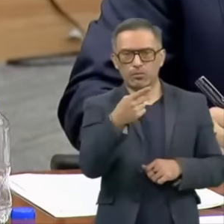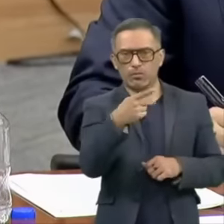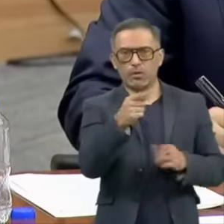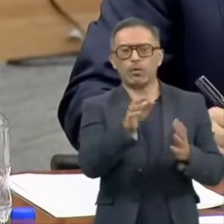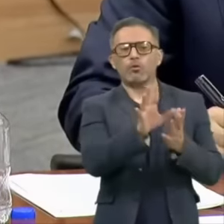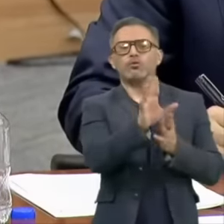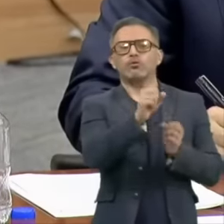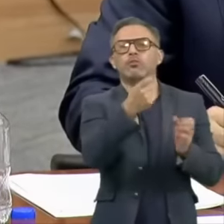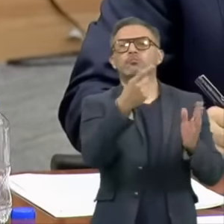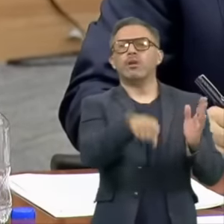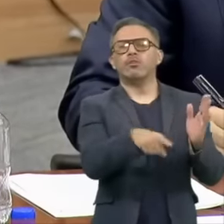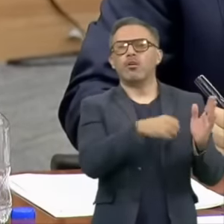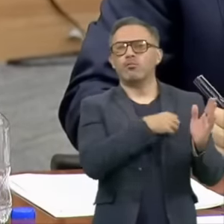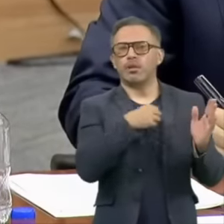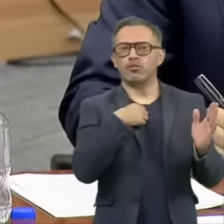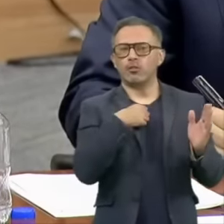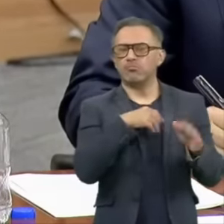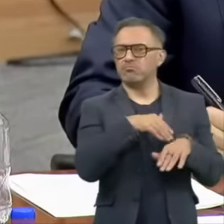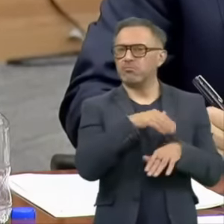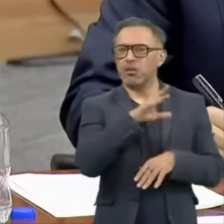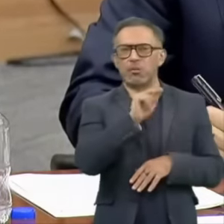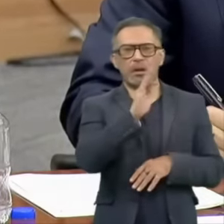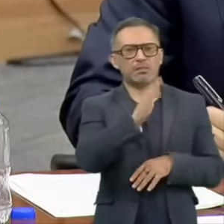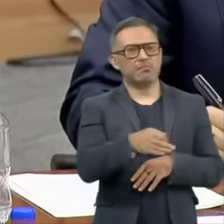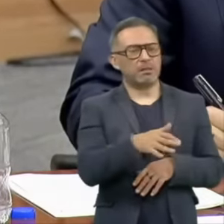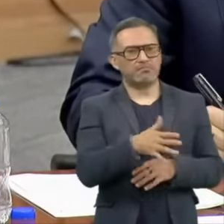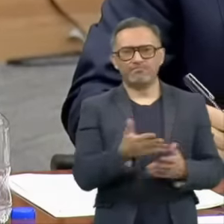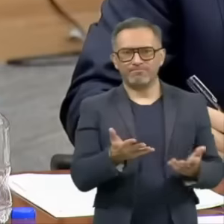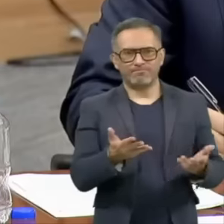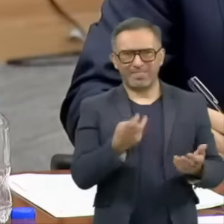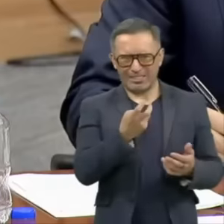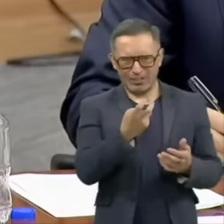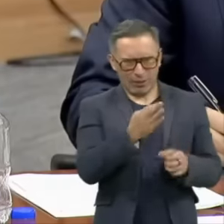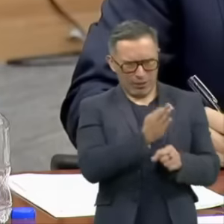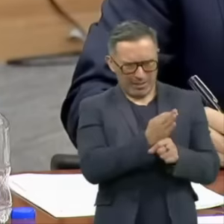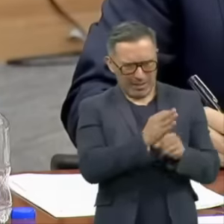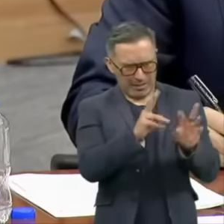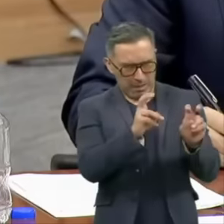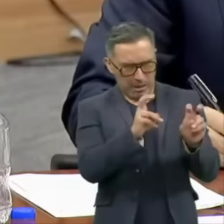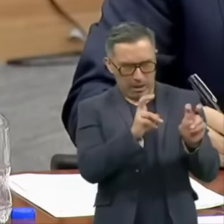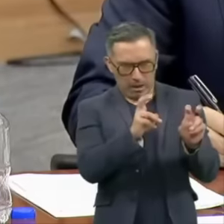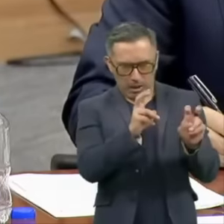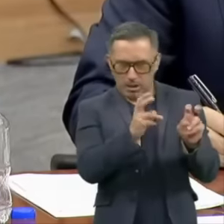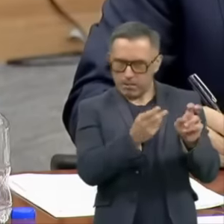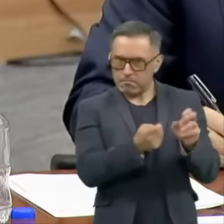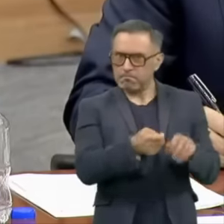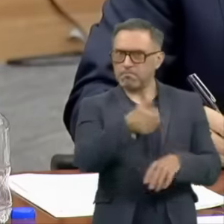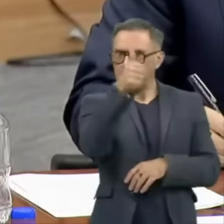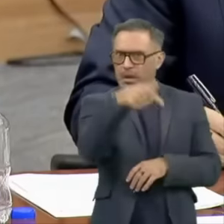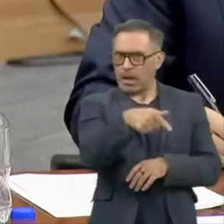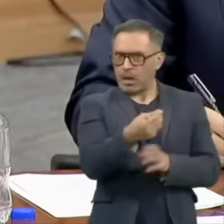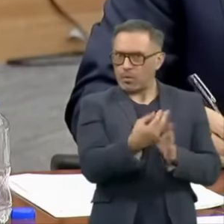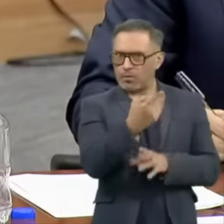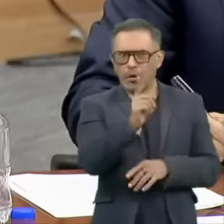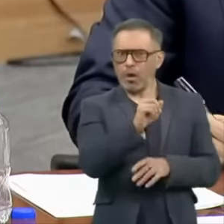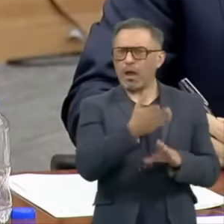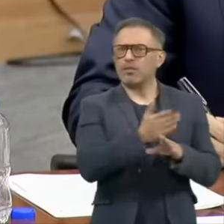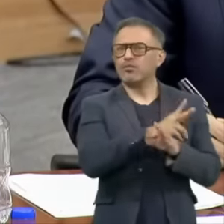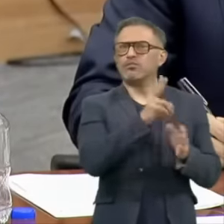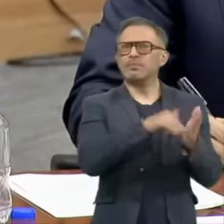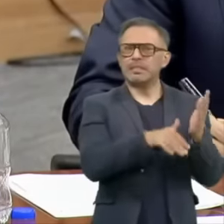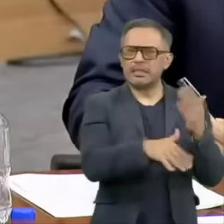obligación constitucional. Porque este no es un asunto novedoso. Se aprobó en el 2015,